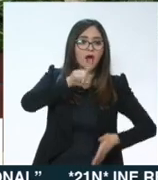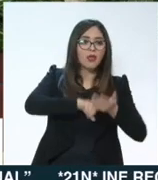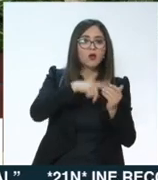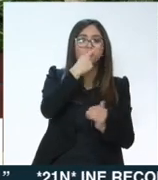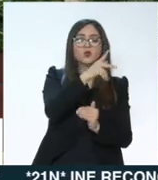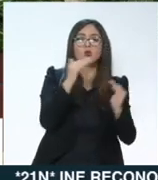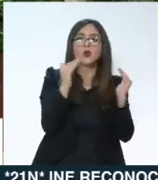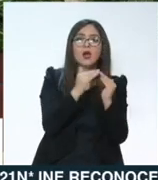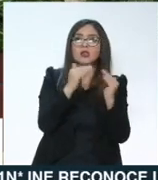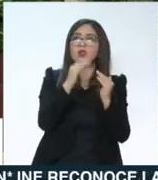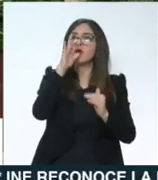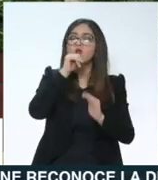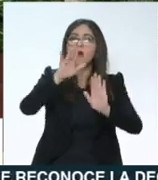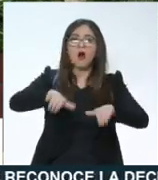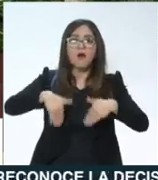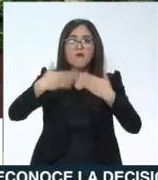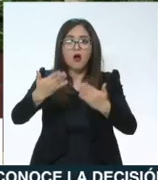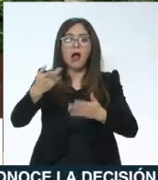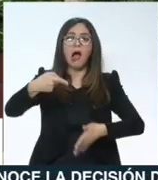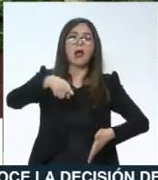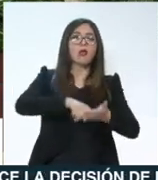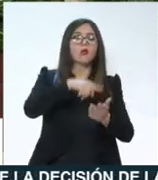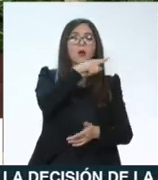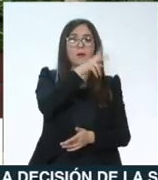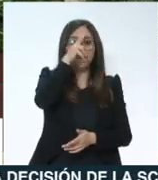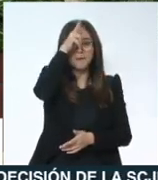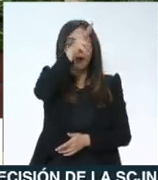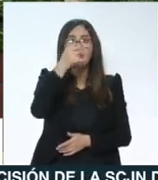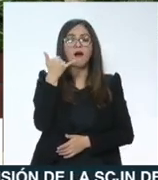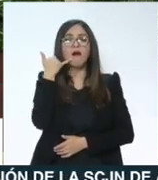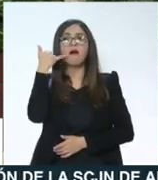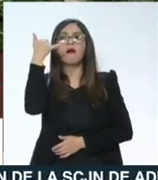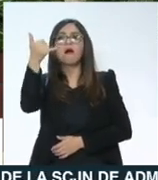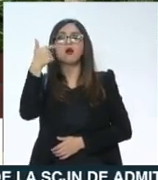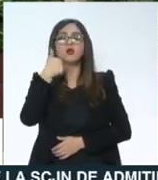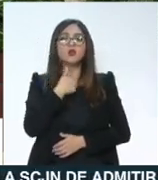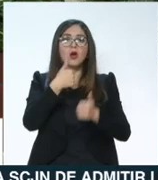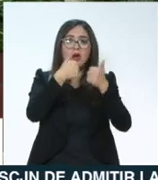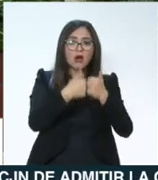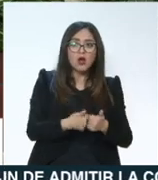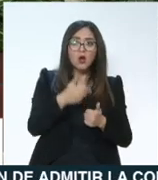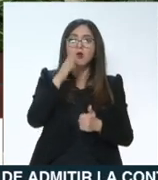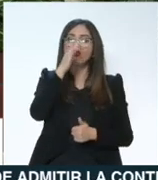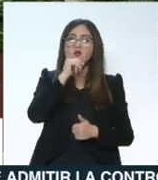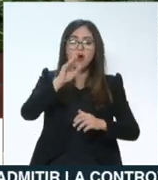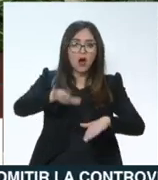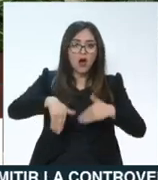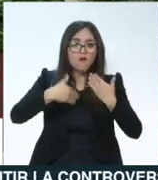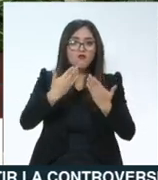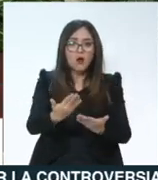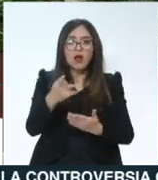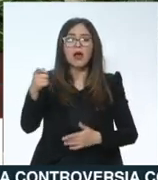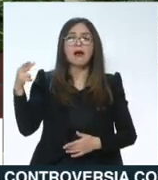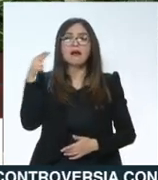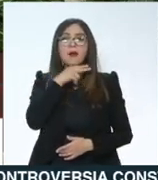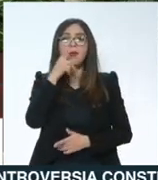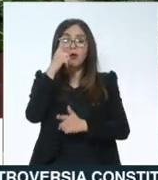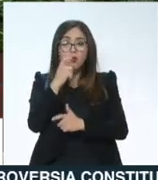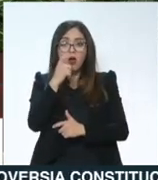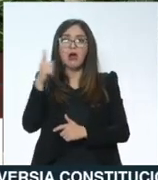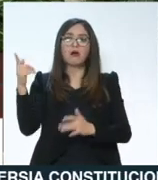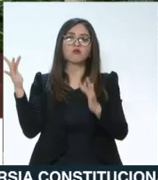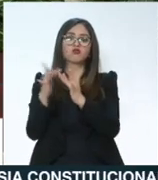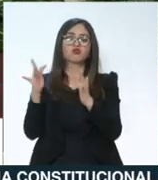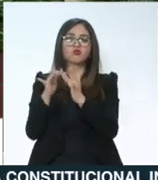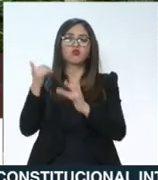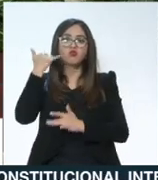de violencia, sobre todo familiar, en las que te llaman, estoy encerrada, no puedo salir, hay una persona armada. Nosotras damos respuesta inmediata a través de la línea